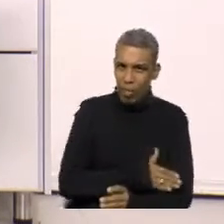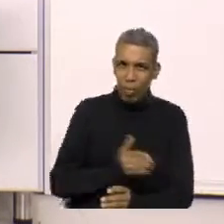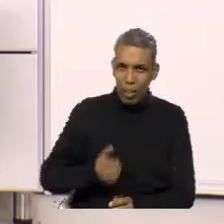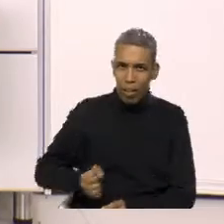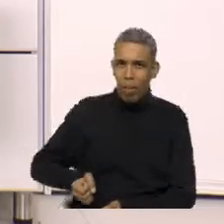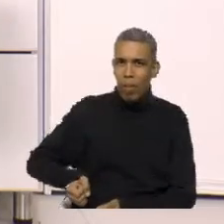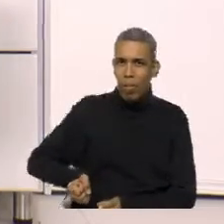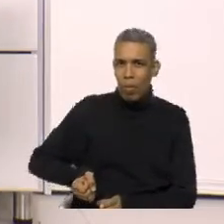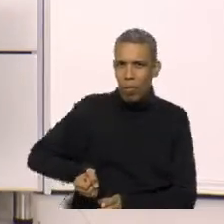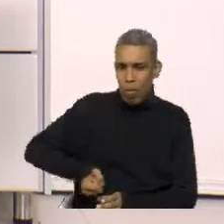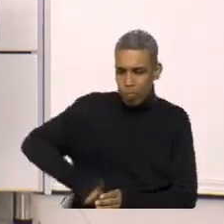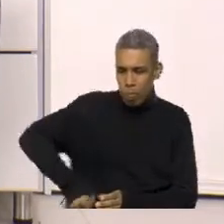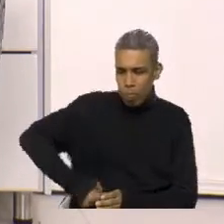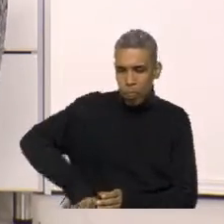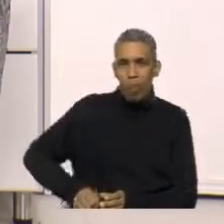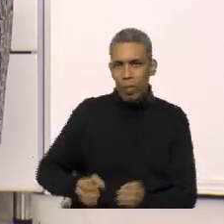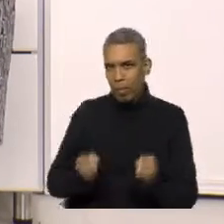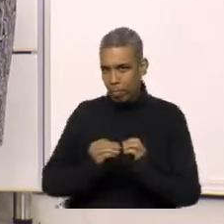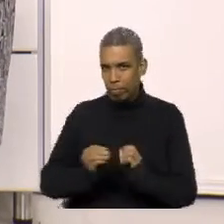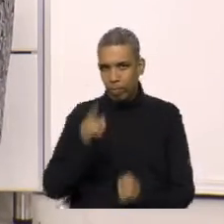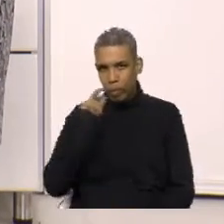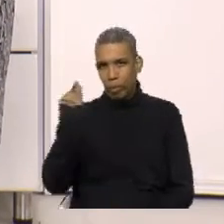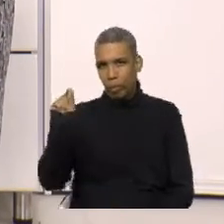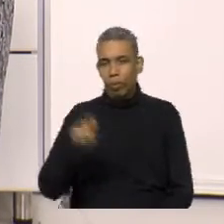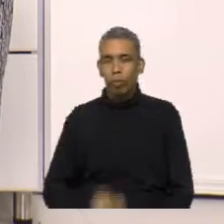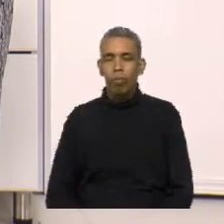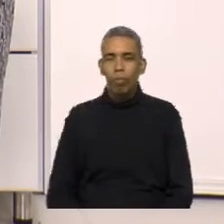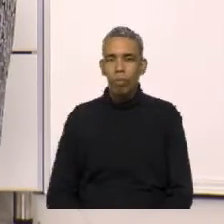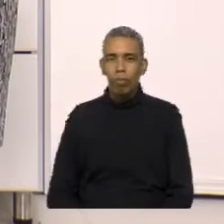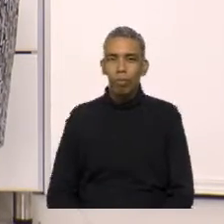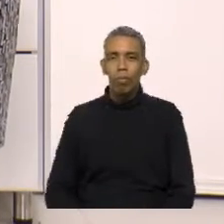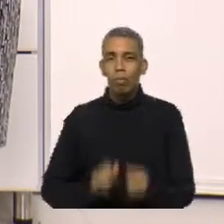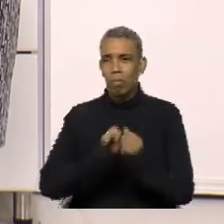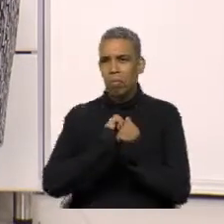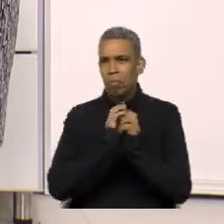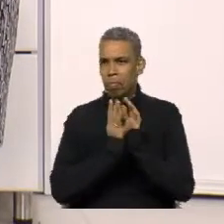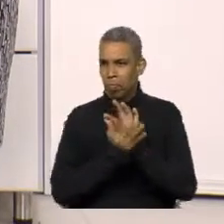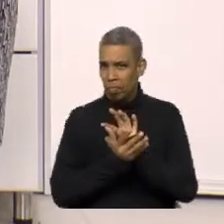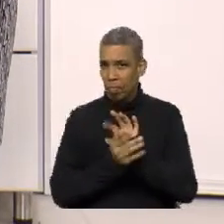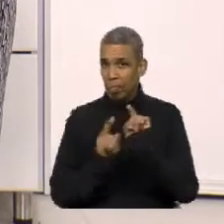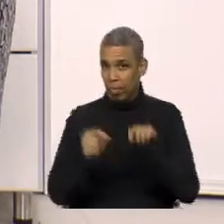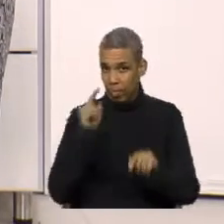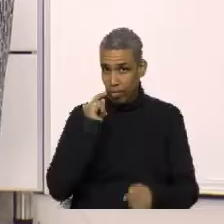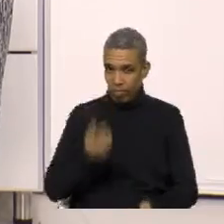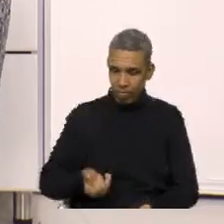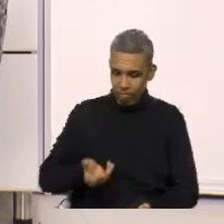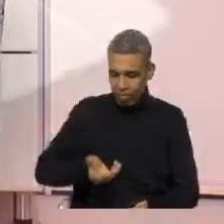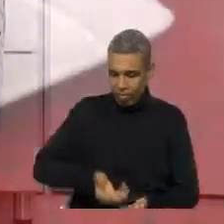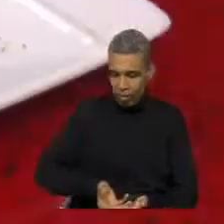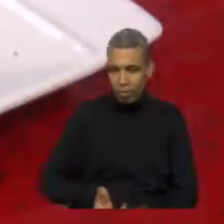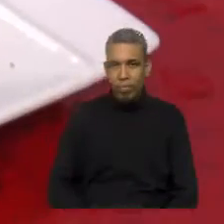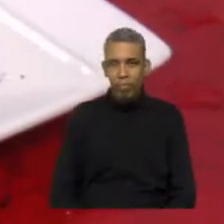acá esta hojita de lechuga. Vamos a ponerla acá.